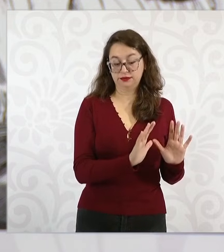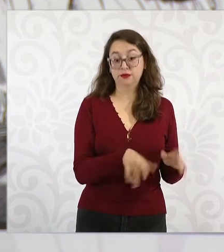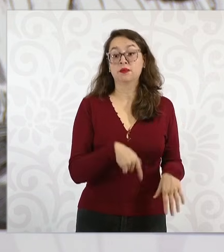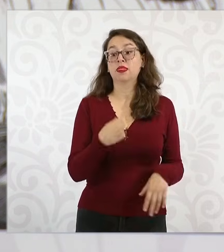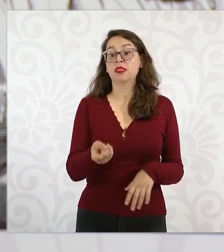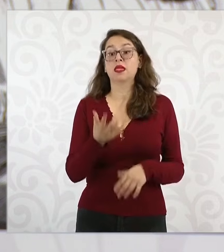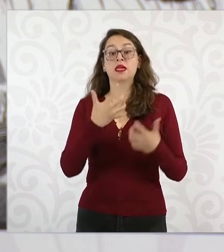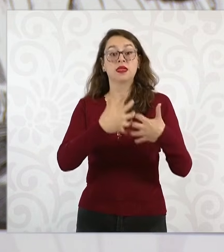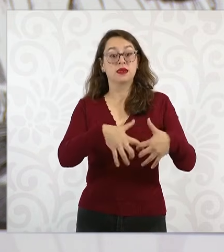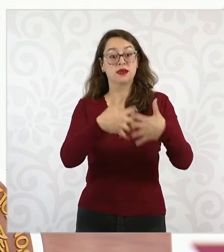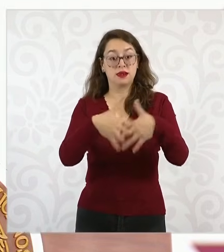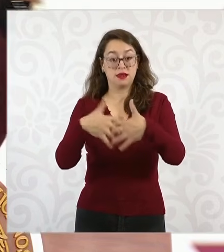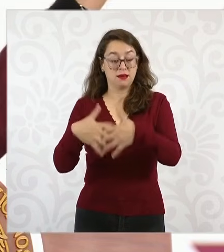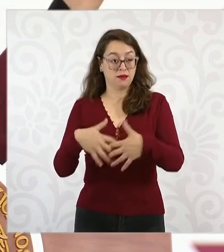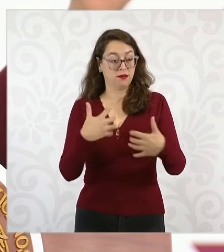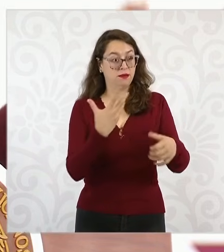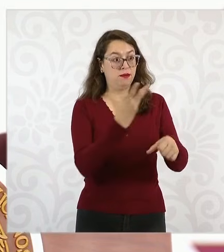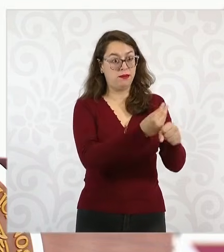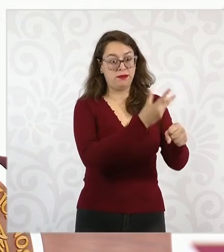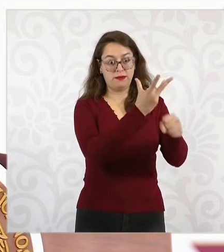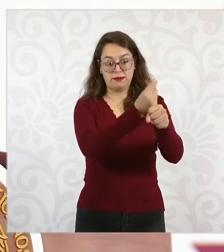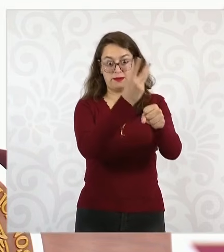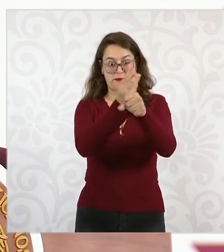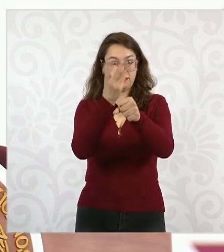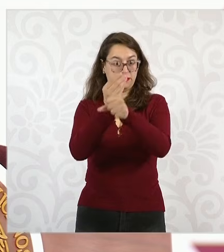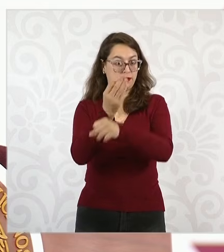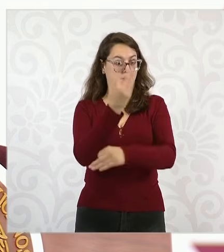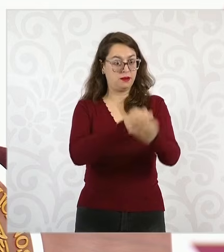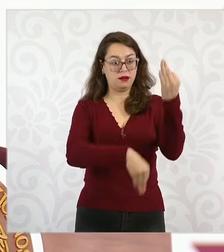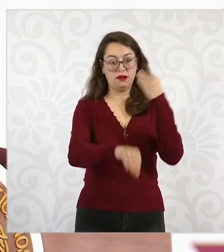las refinerías, que prácticamente